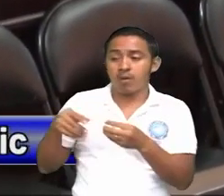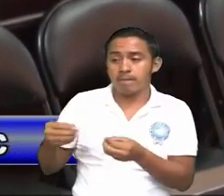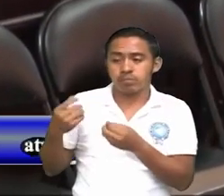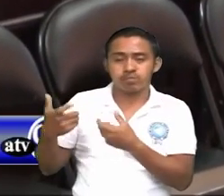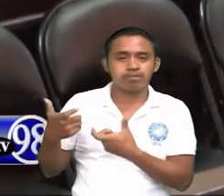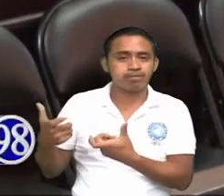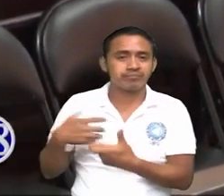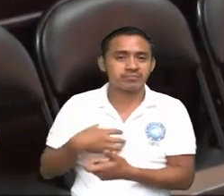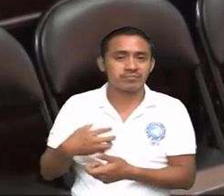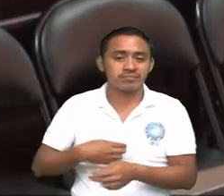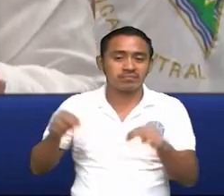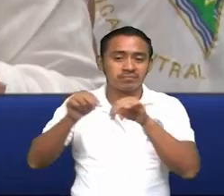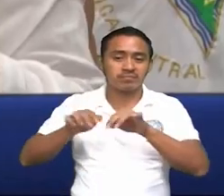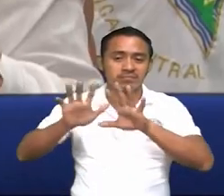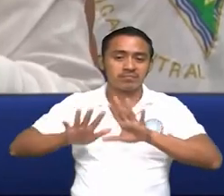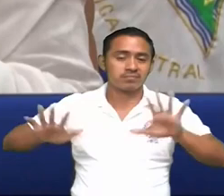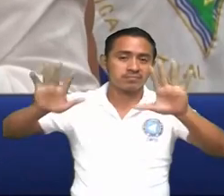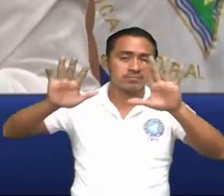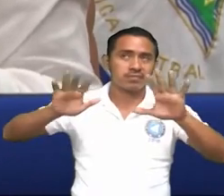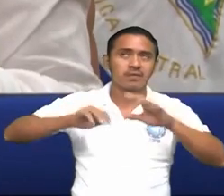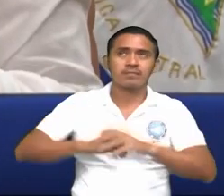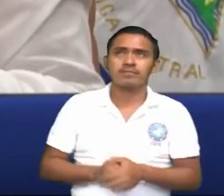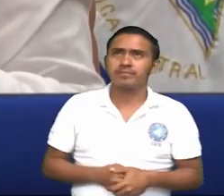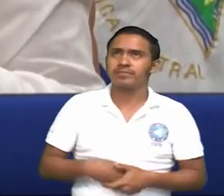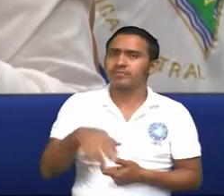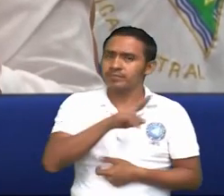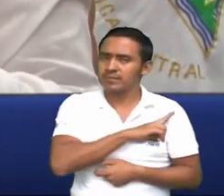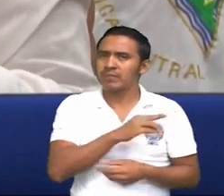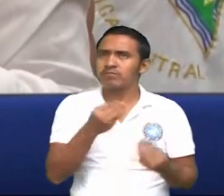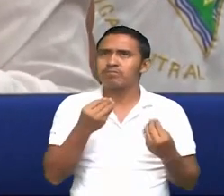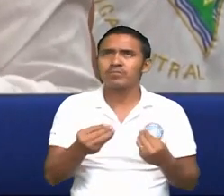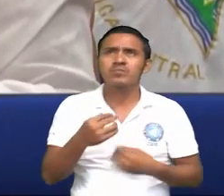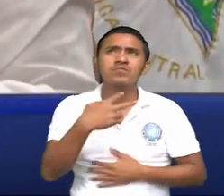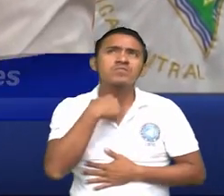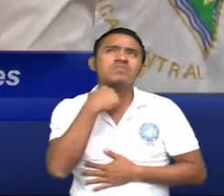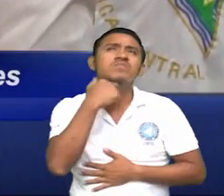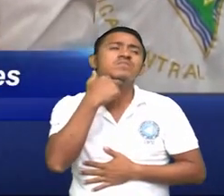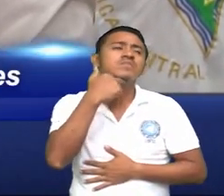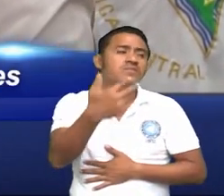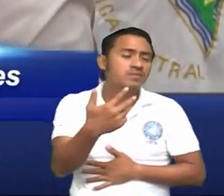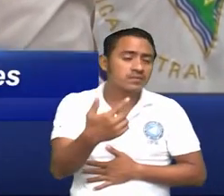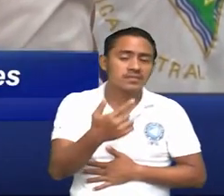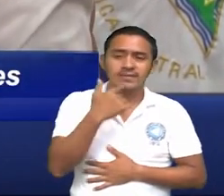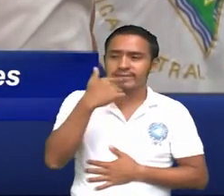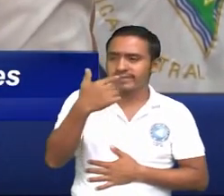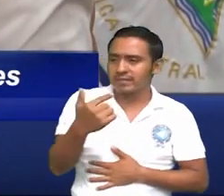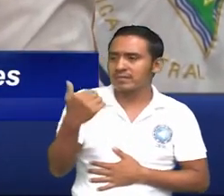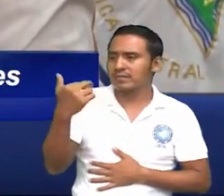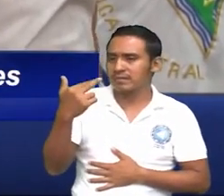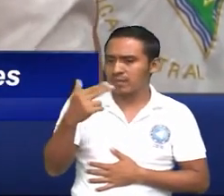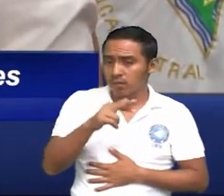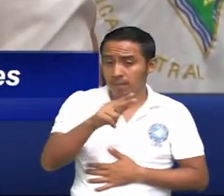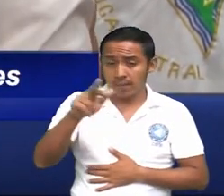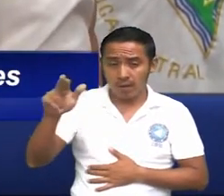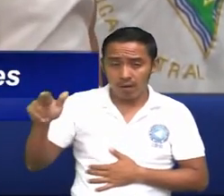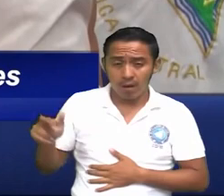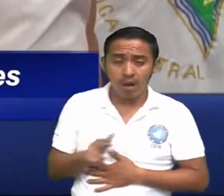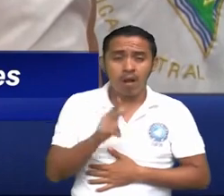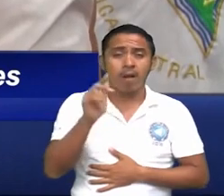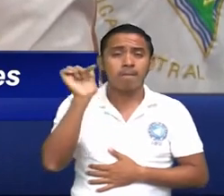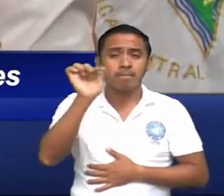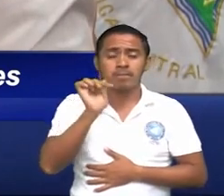recursos naturales. Y hay muchas voces que repiten al unísono